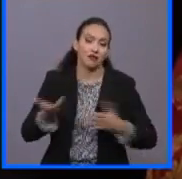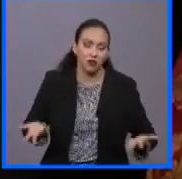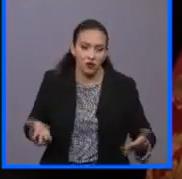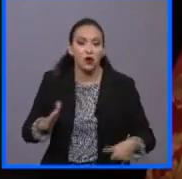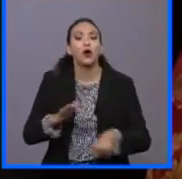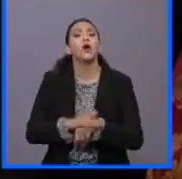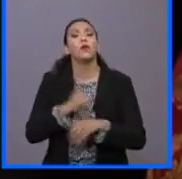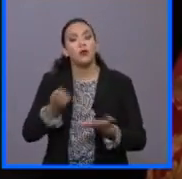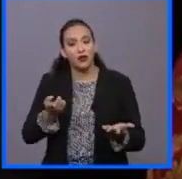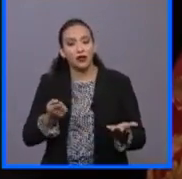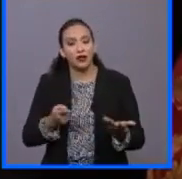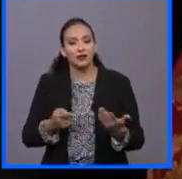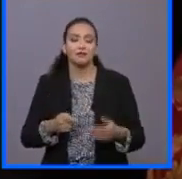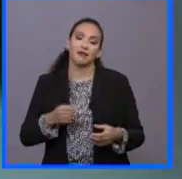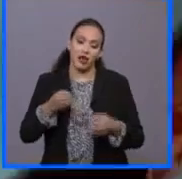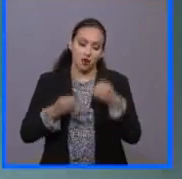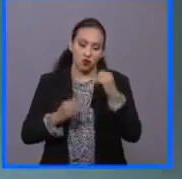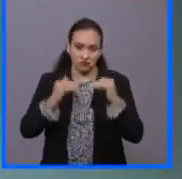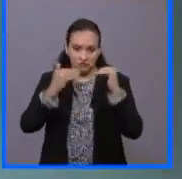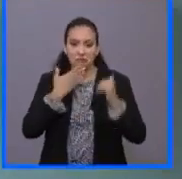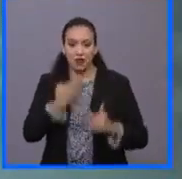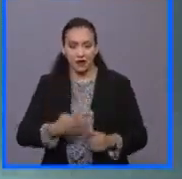un esquema de competencia justa.